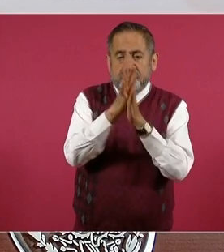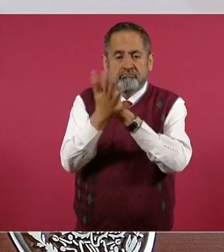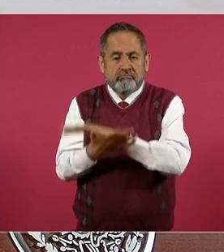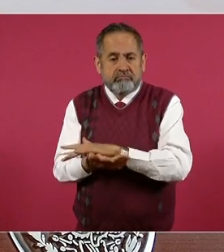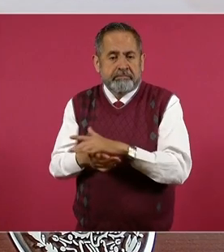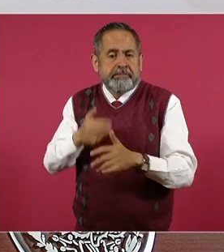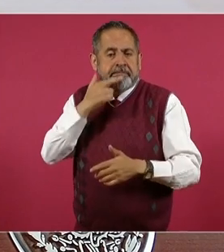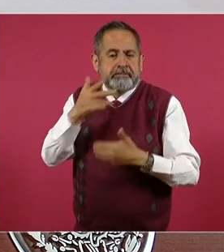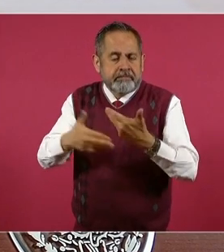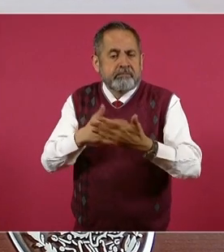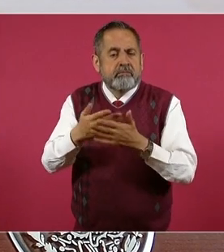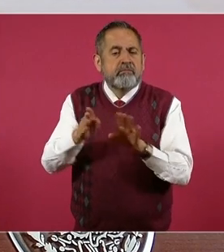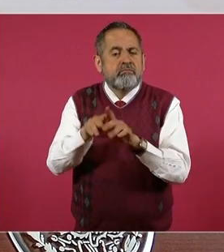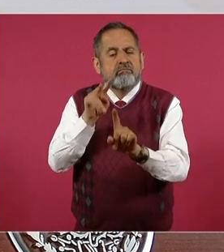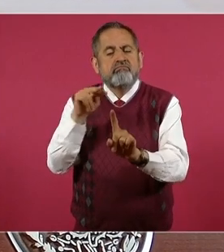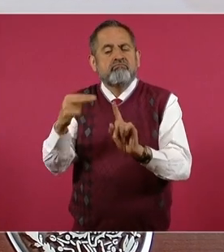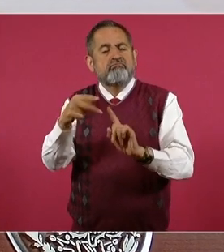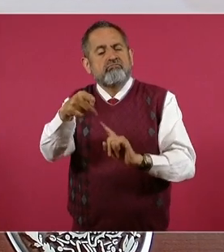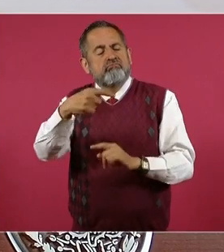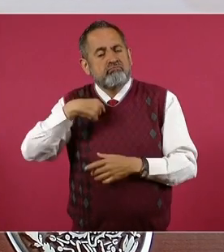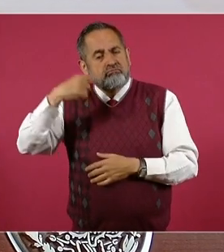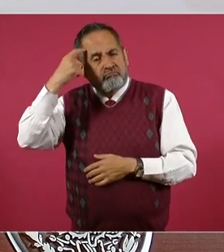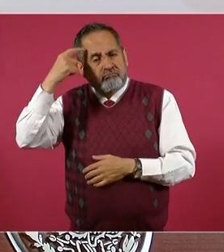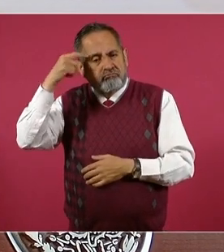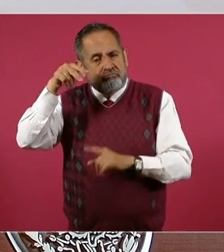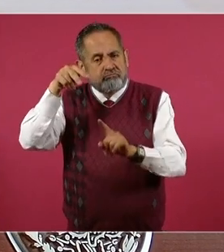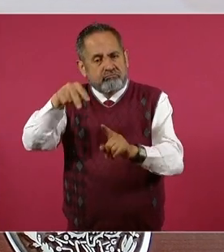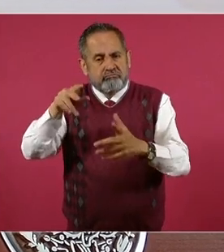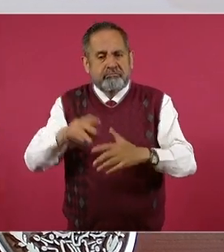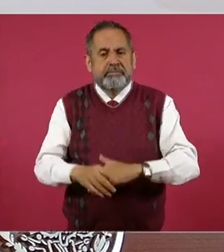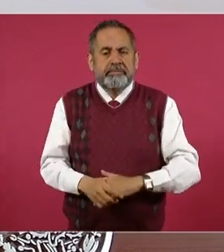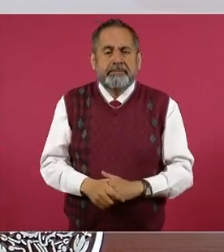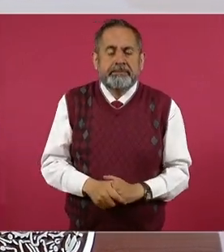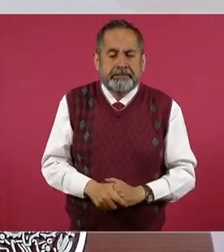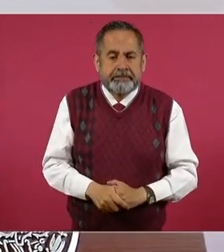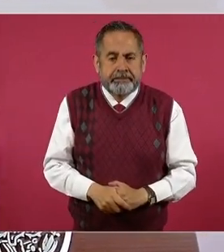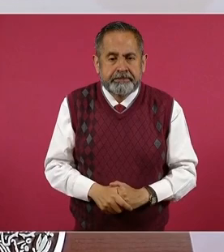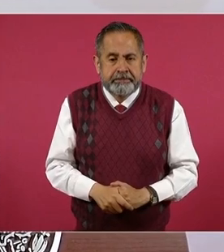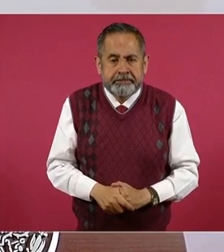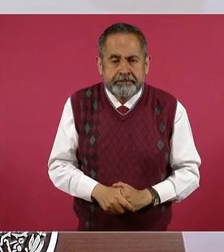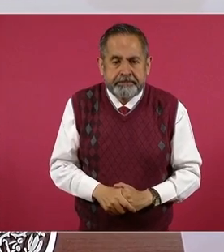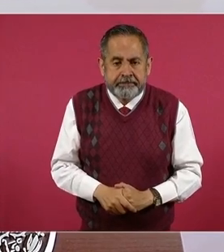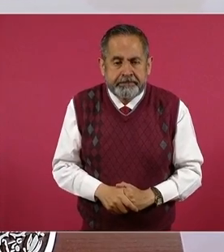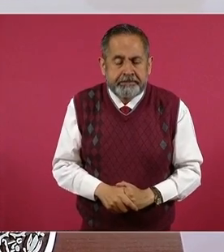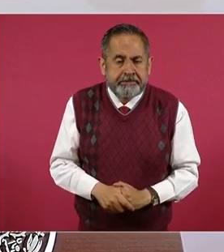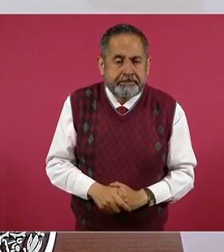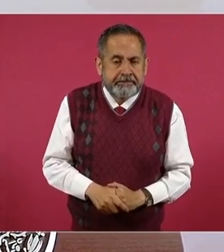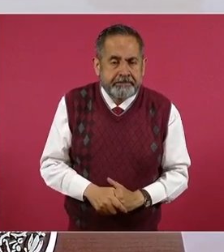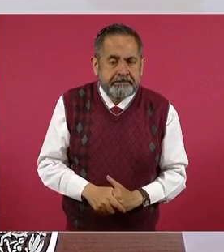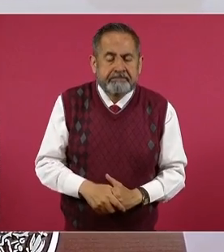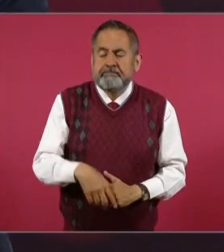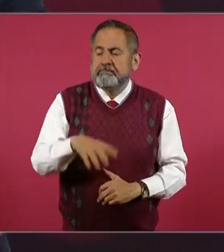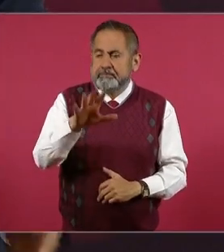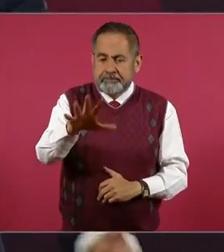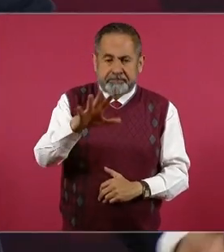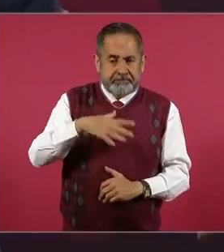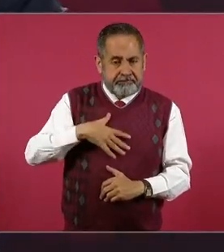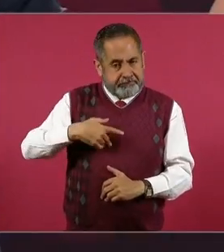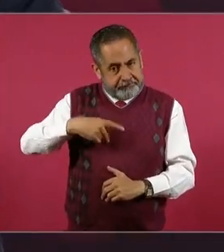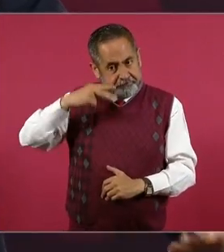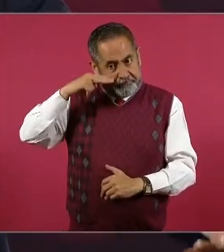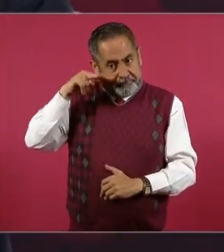¿qué ha ocurrido? ¿Usted cómo, qué ha observado? Yo lo que veo es que se ha